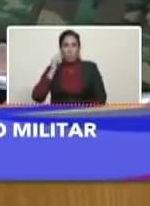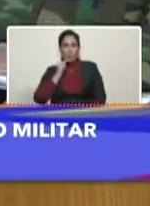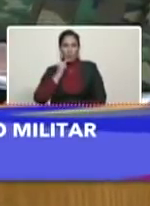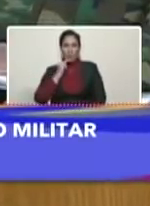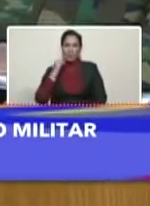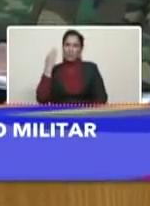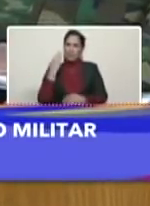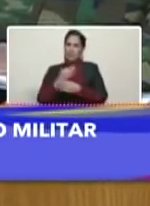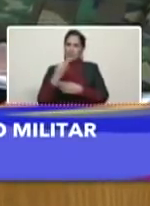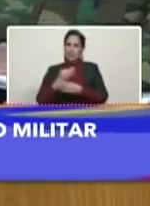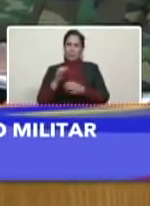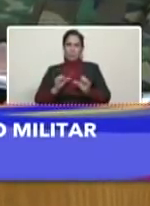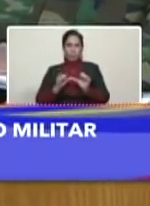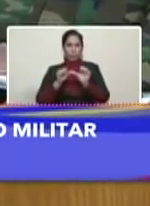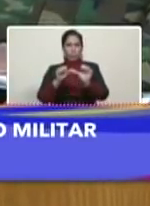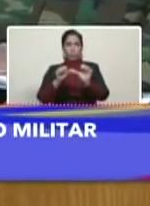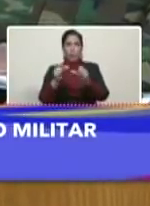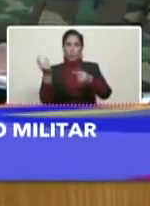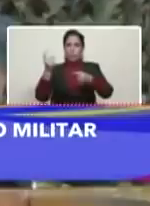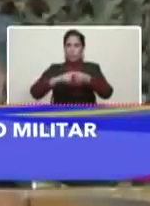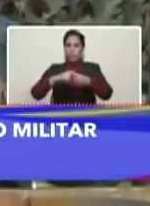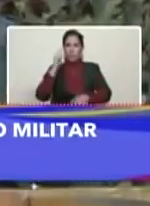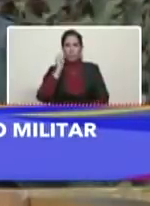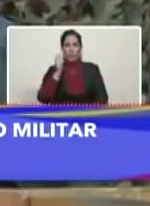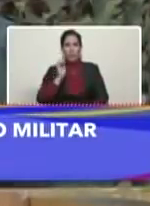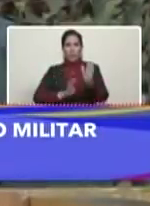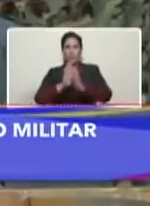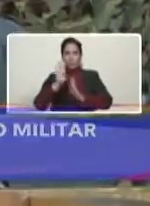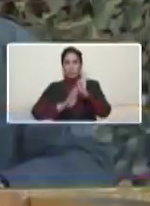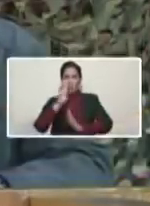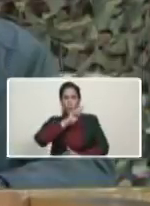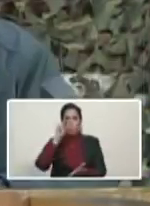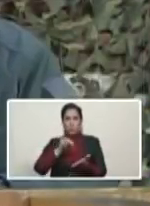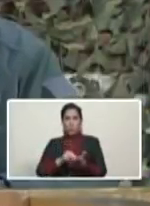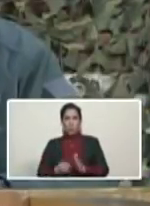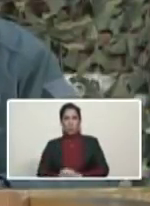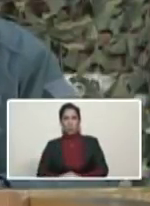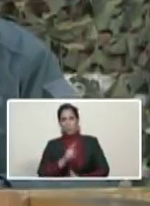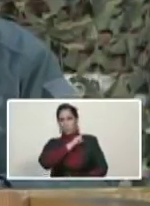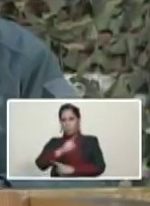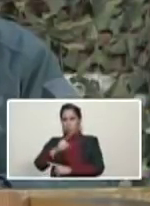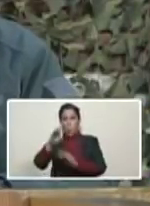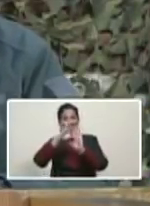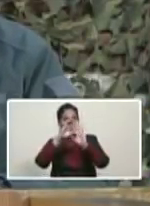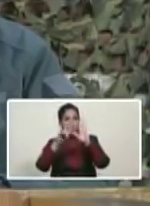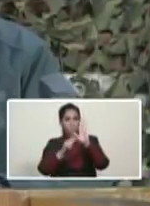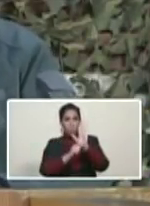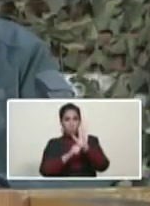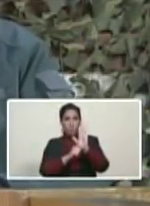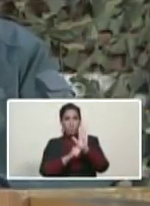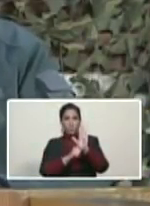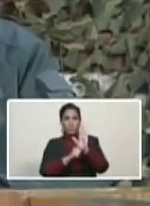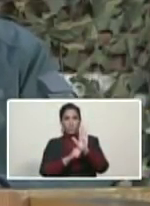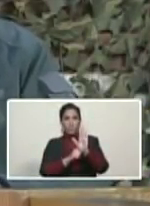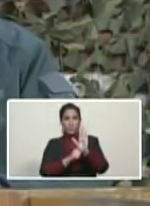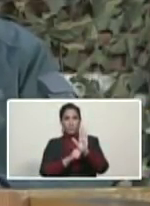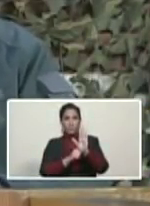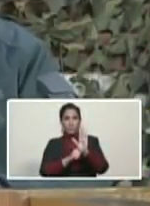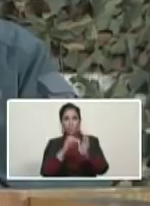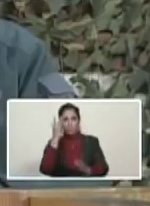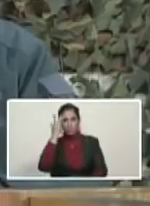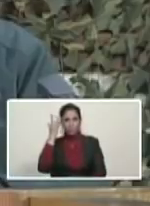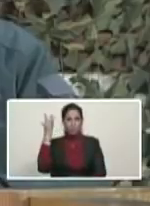permanentemente a las tareas del desarrollo nacional. Mandato constitucional,